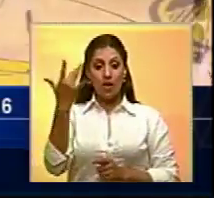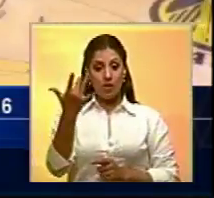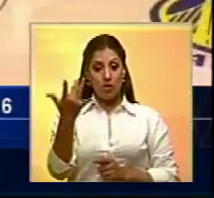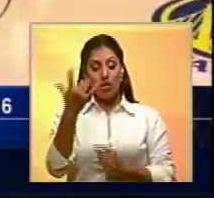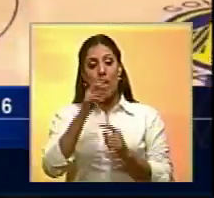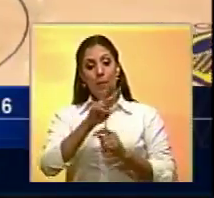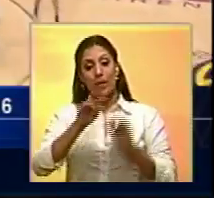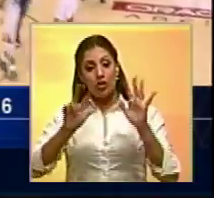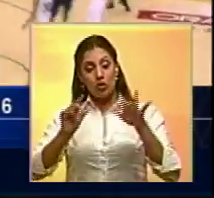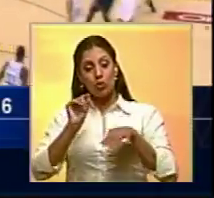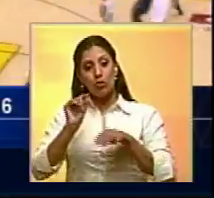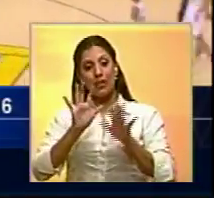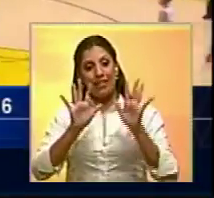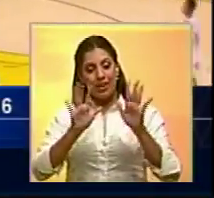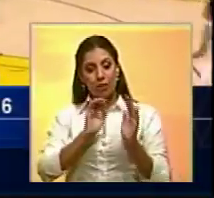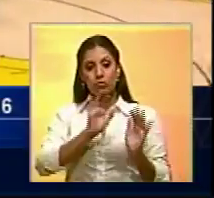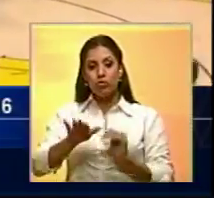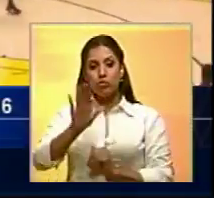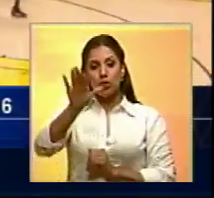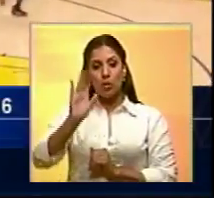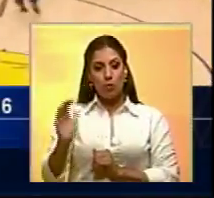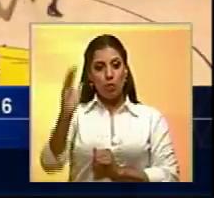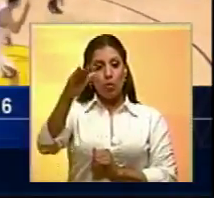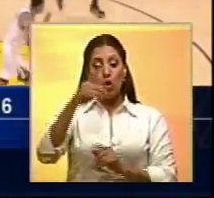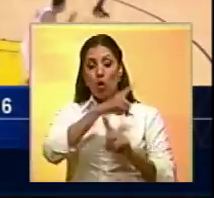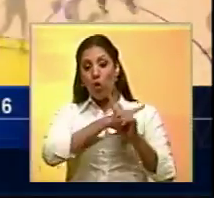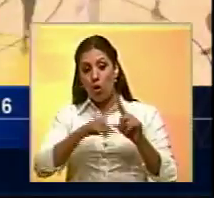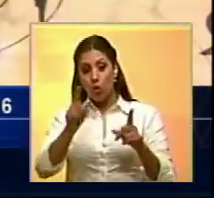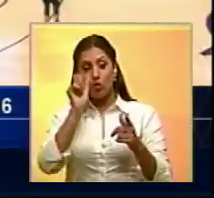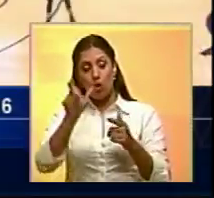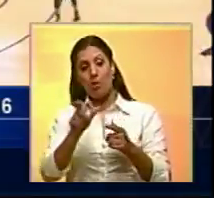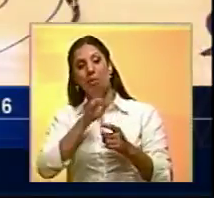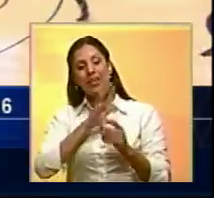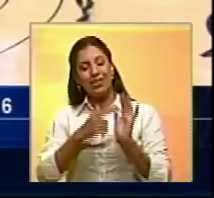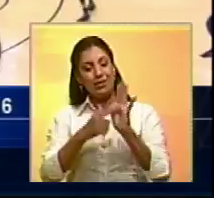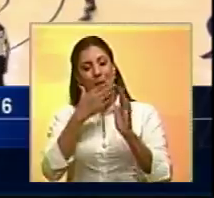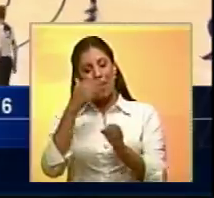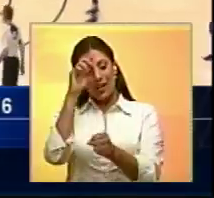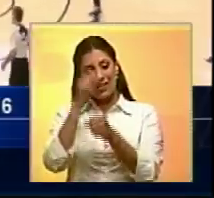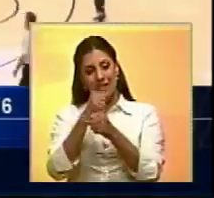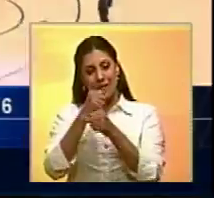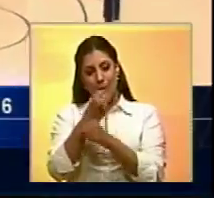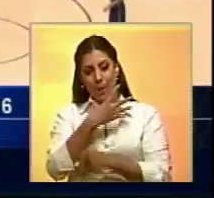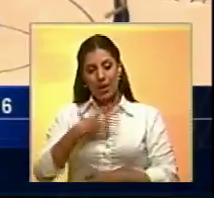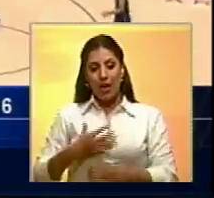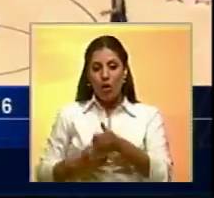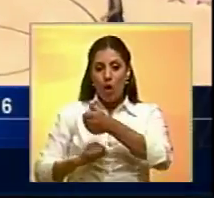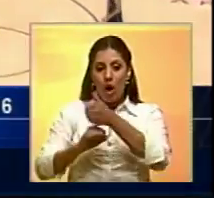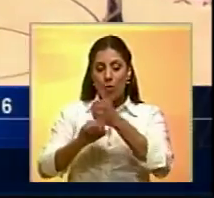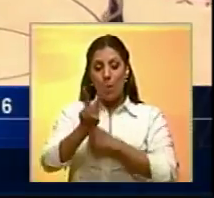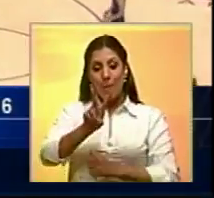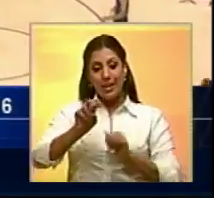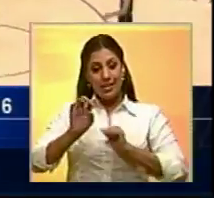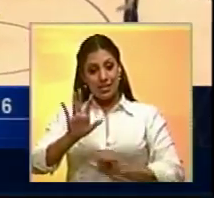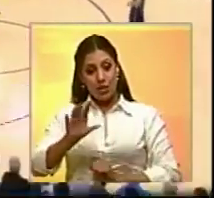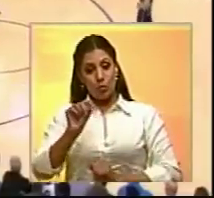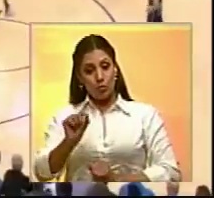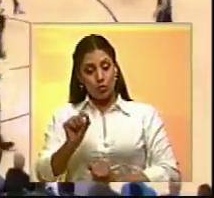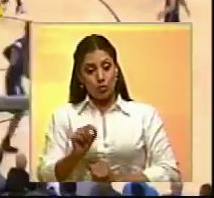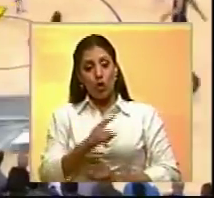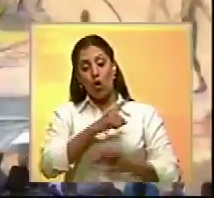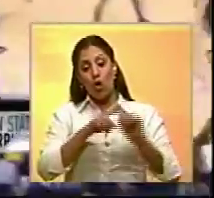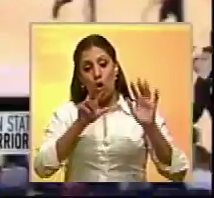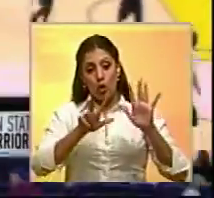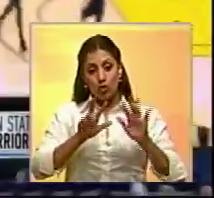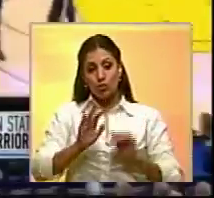con 28 puntos y 10 rebotes para un doble-doble, mientras que Harrison Barnes destacó por los tejanos al aportar 25 puntos,